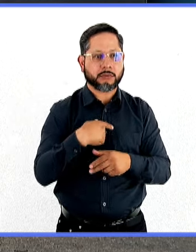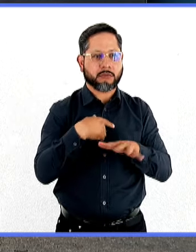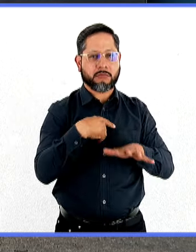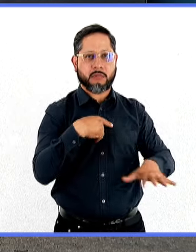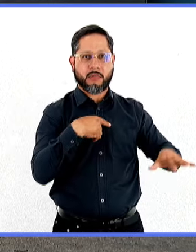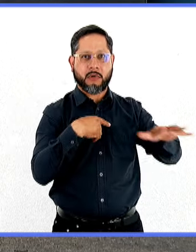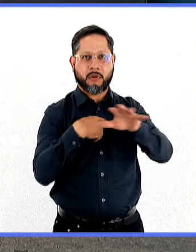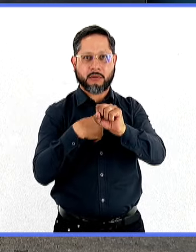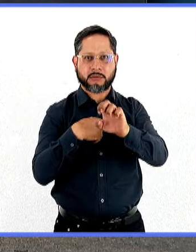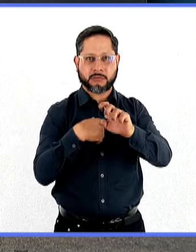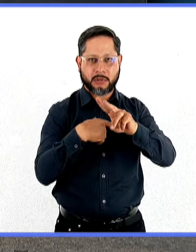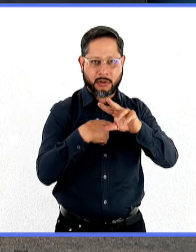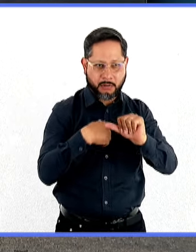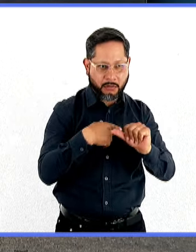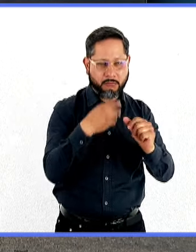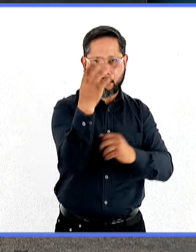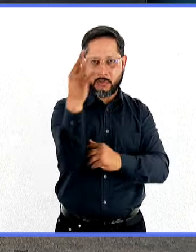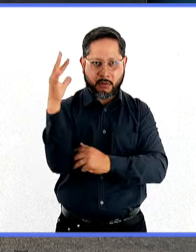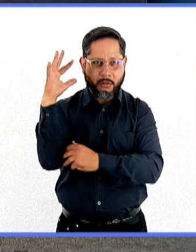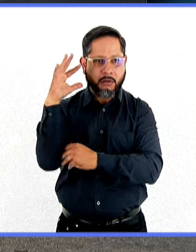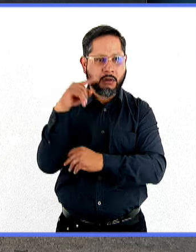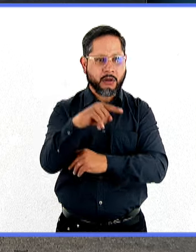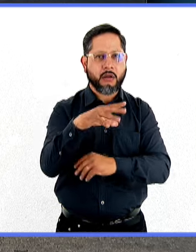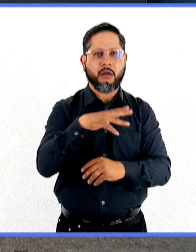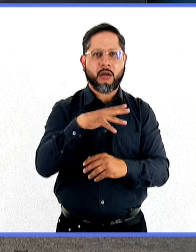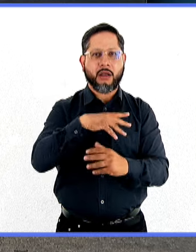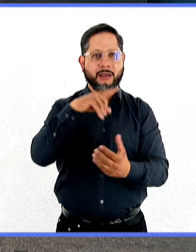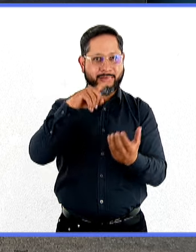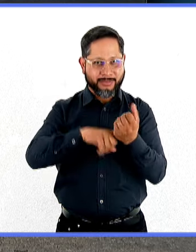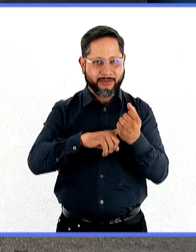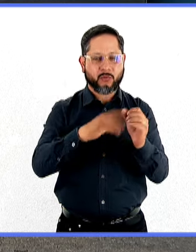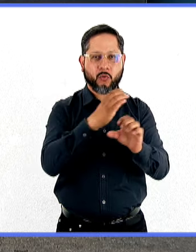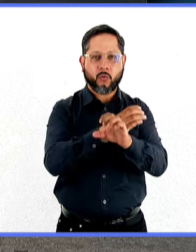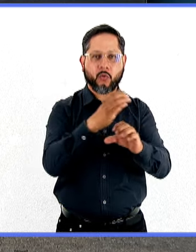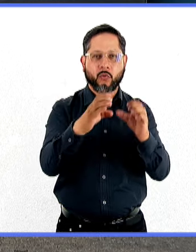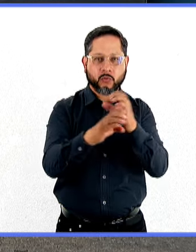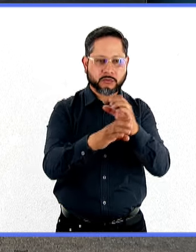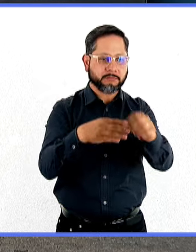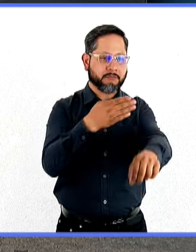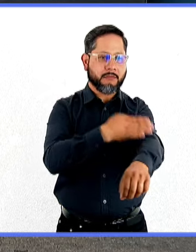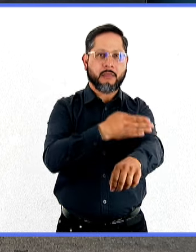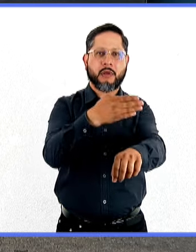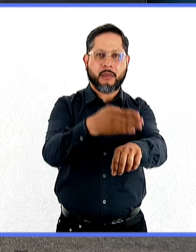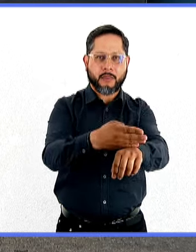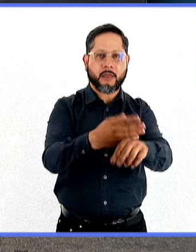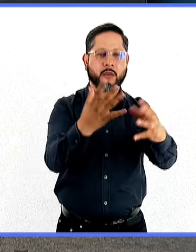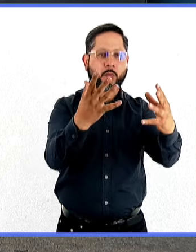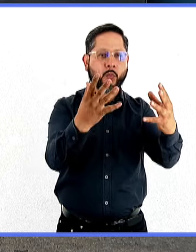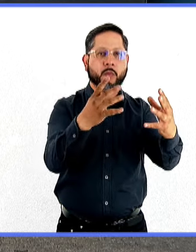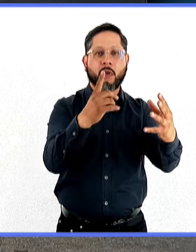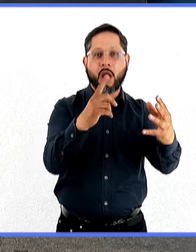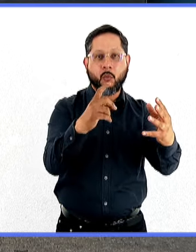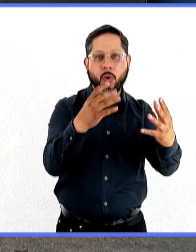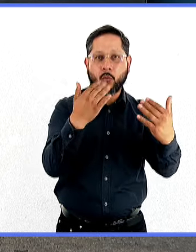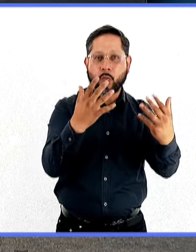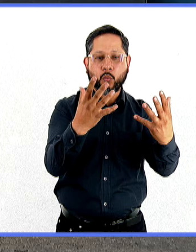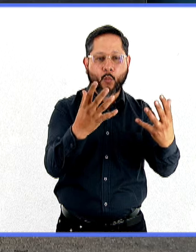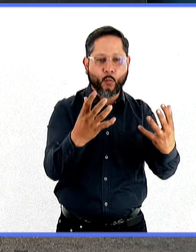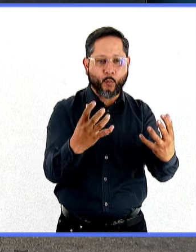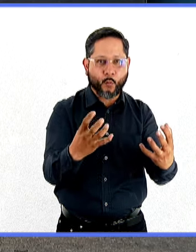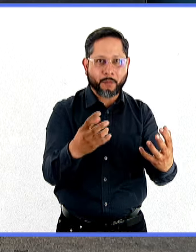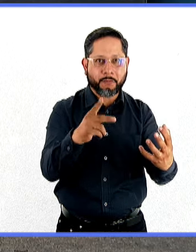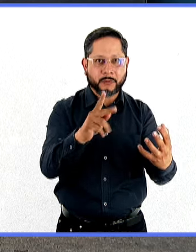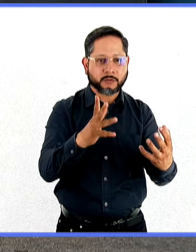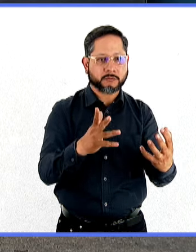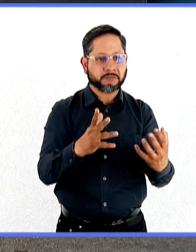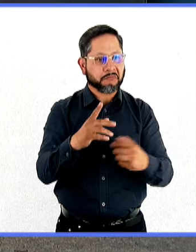los bosques se acumule mucho material combustible que ese material combustible al estar ahí se seca pero dadas las condiciones de